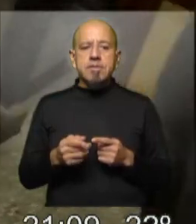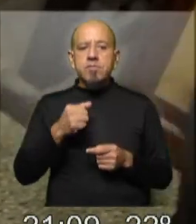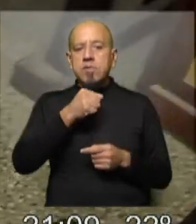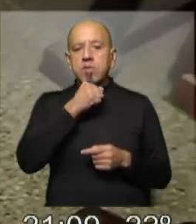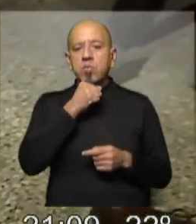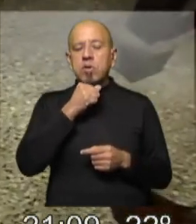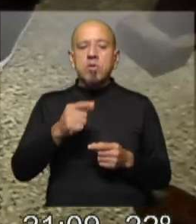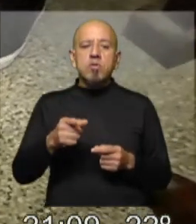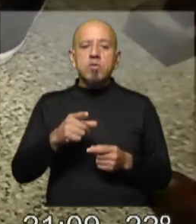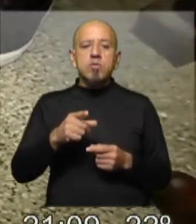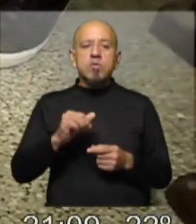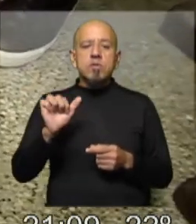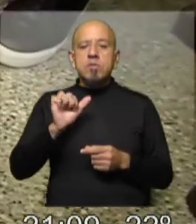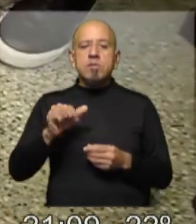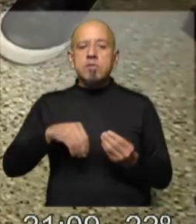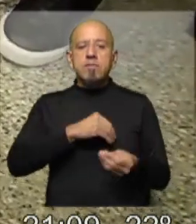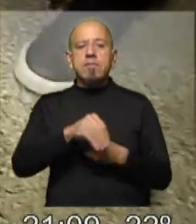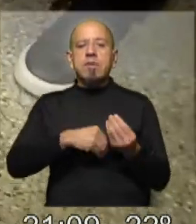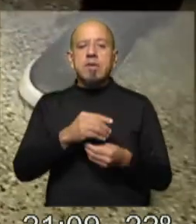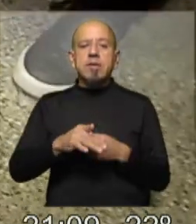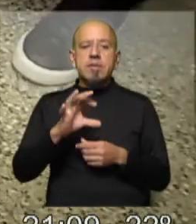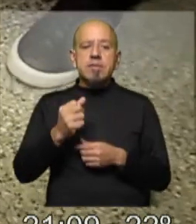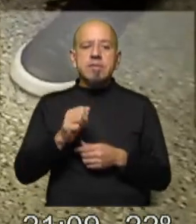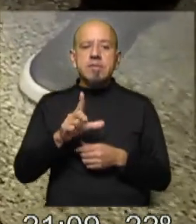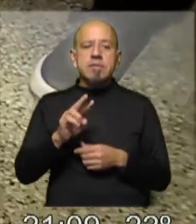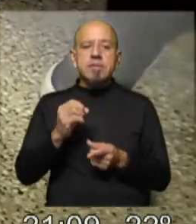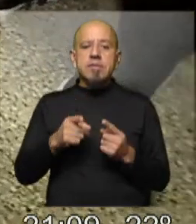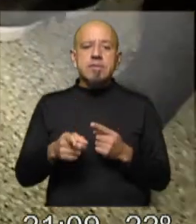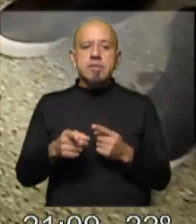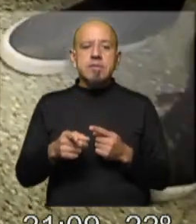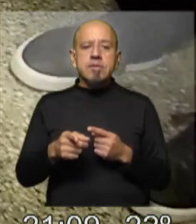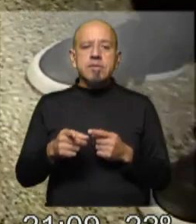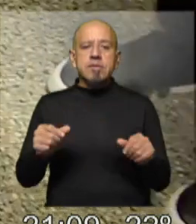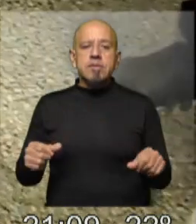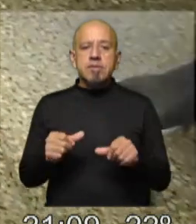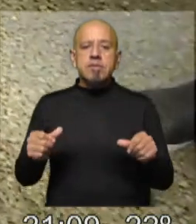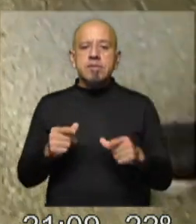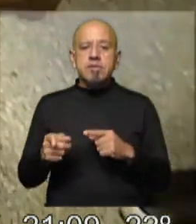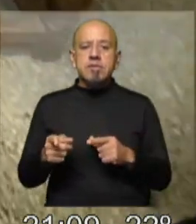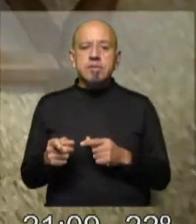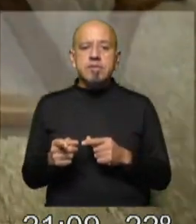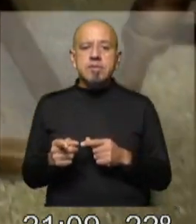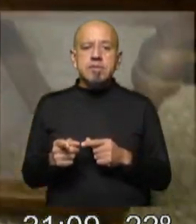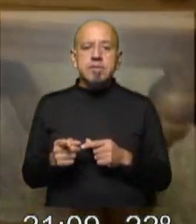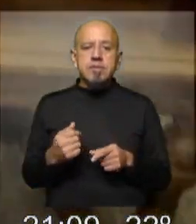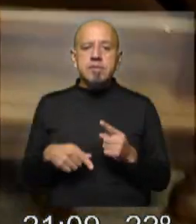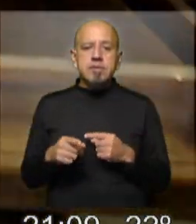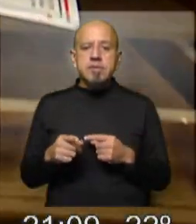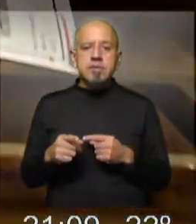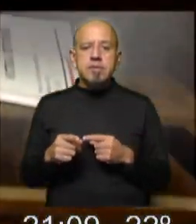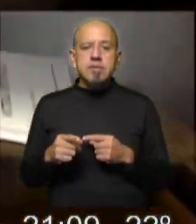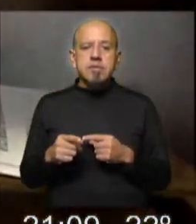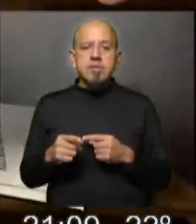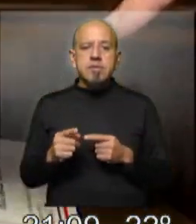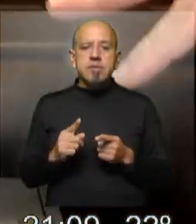empresa familiar, Enrique Abal Salvo, donde él diseñaba. ¿El origen del abuelo? ¿Era de acá? Acá.